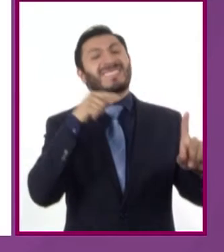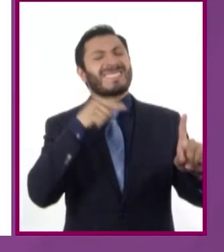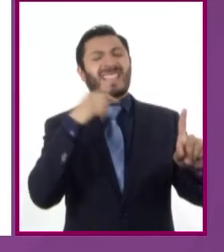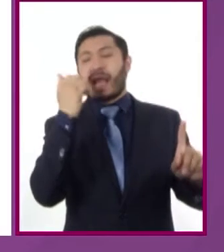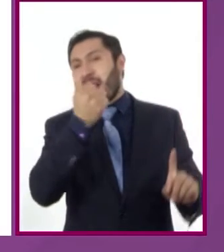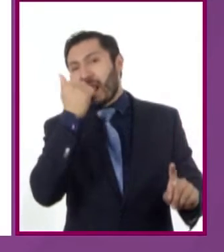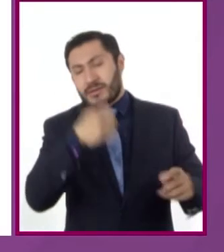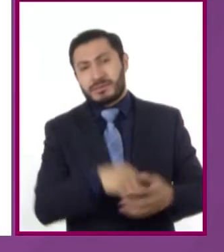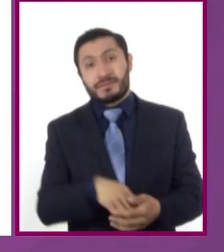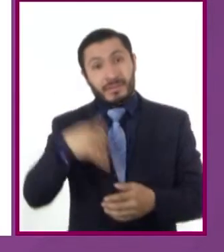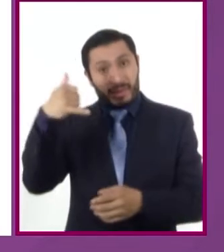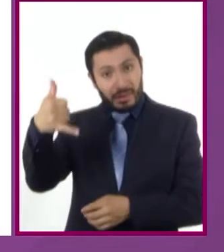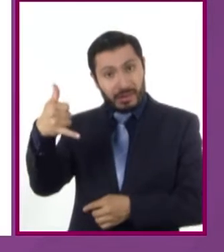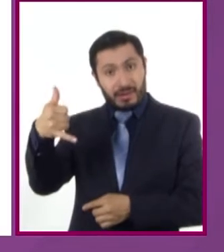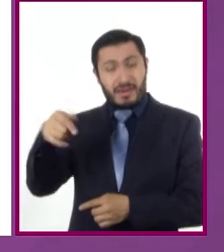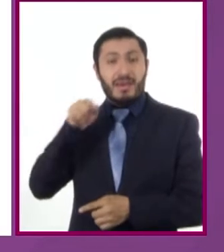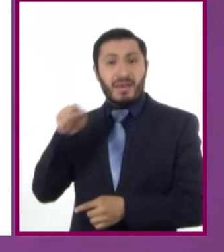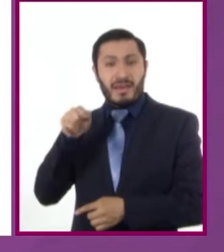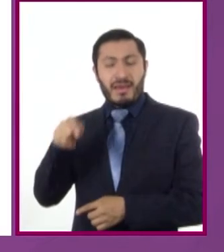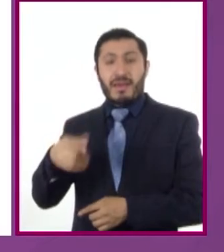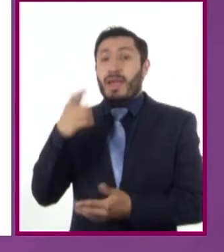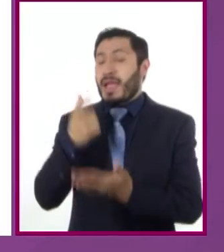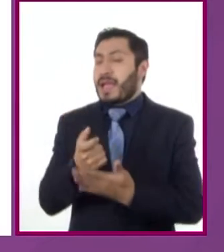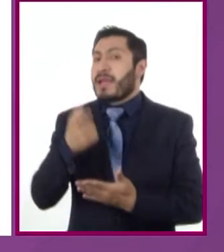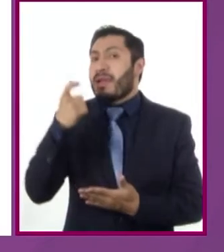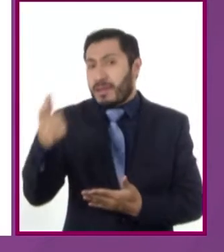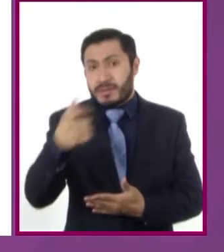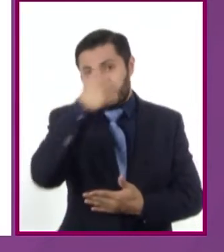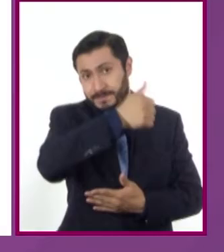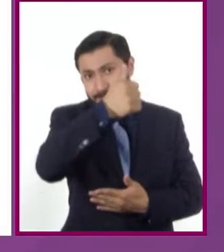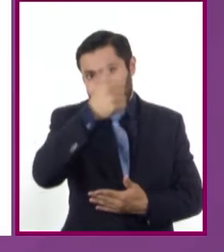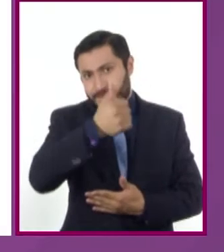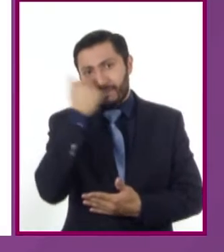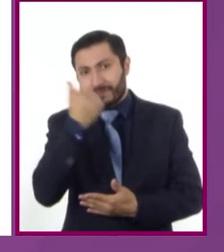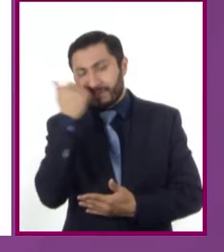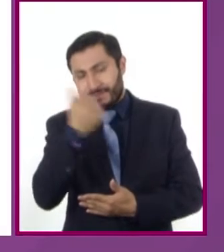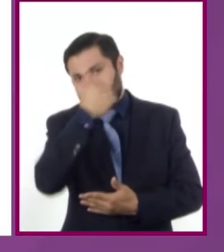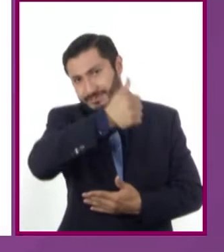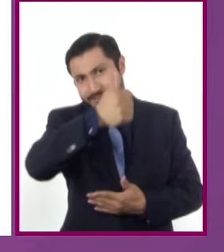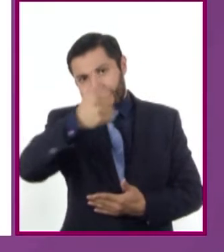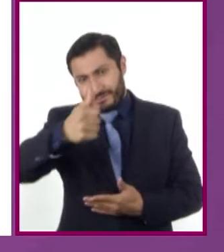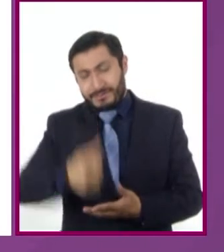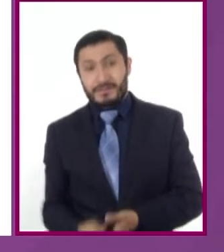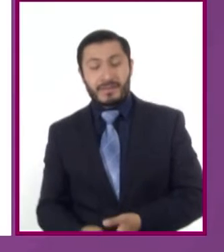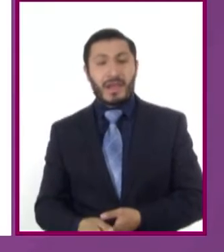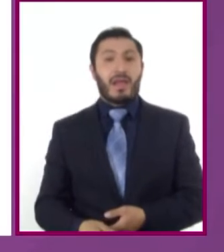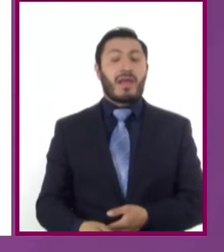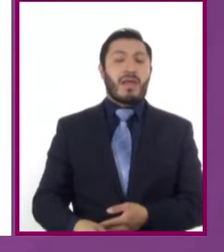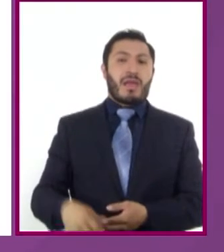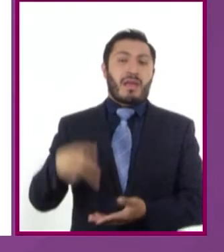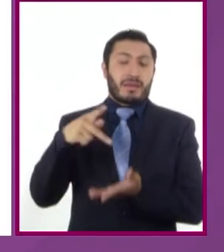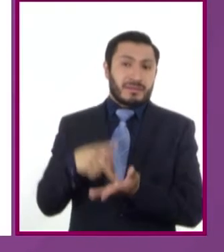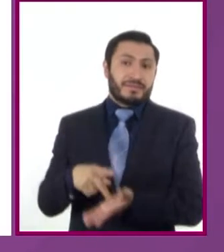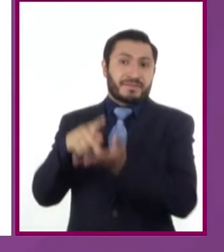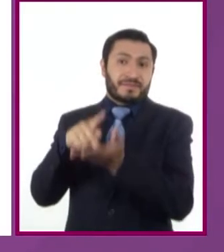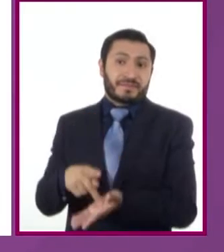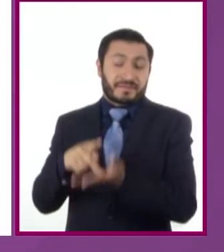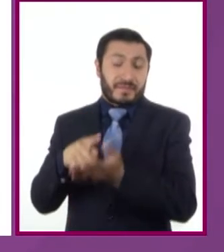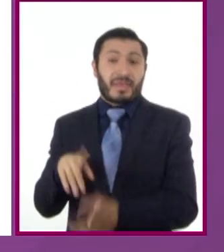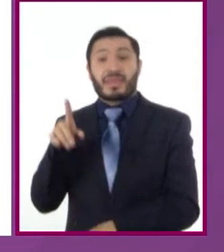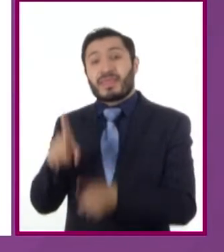estudiantes, Y es el costo a pagar por estudiante, K es la constante de